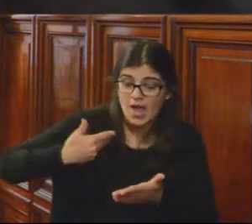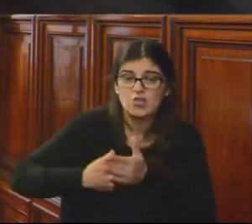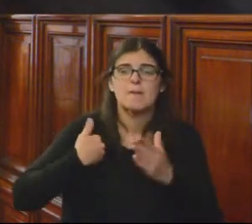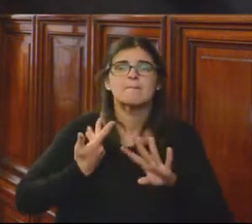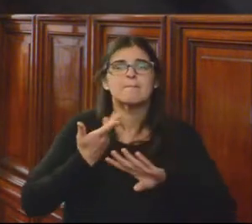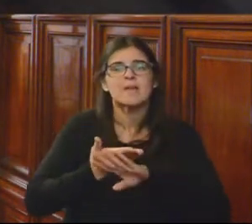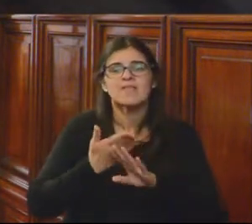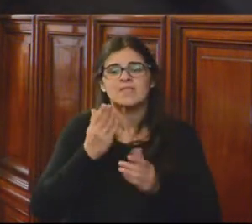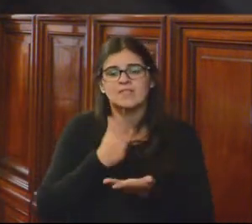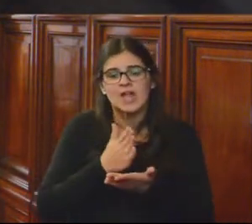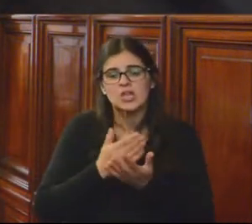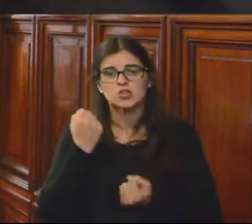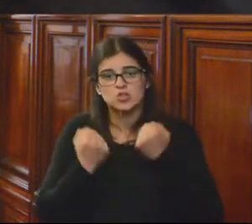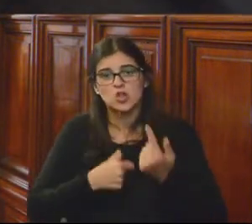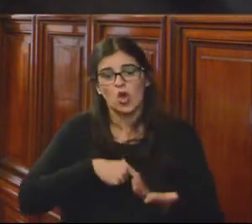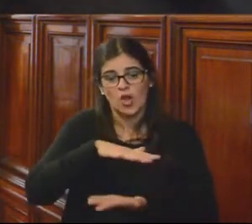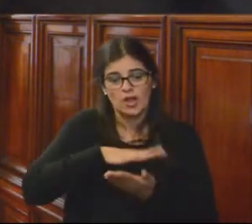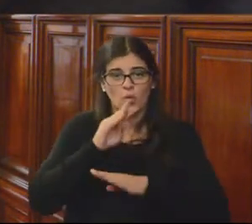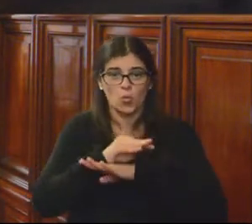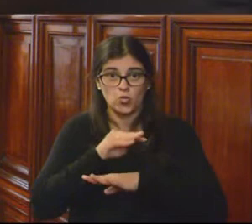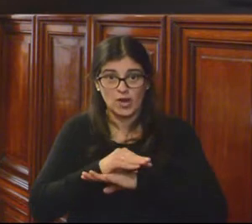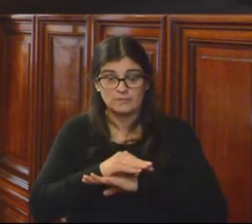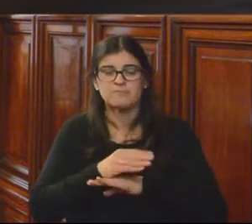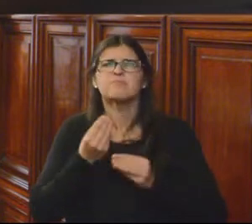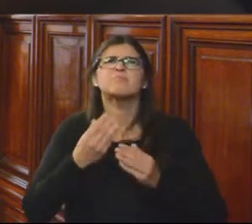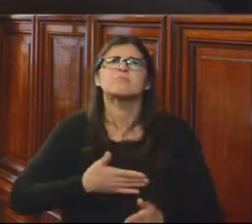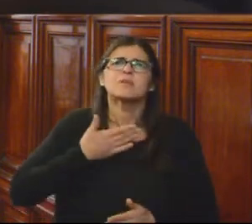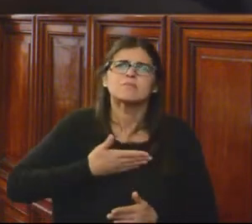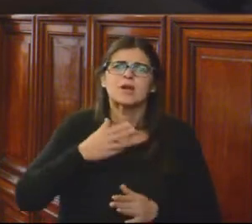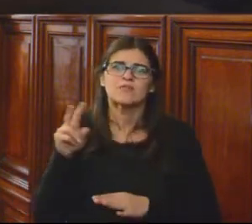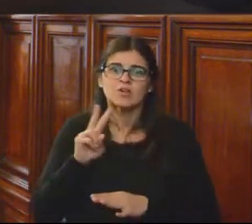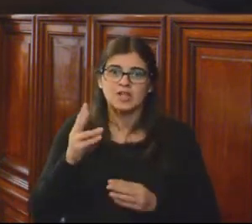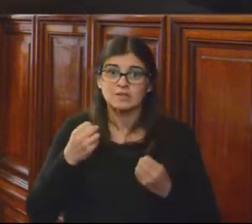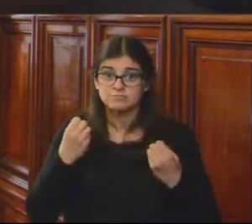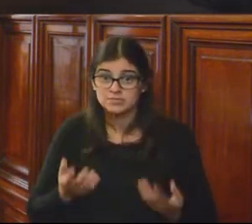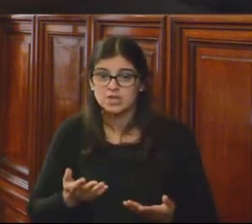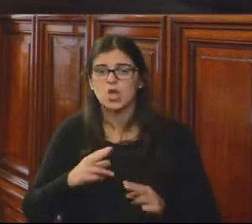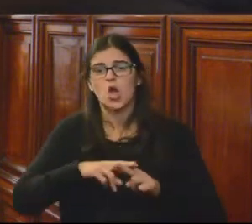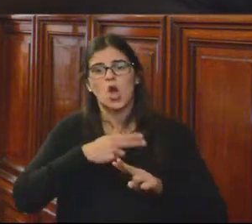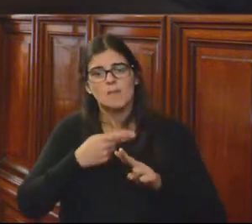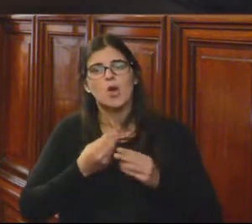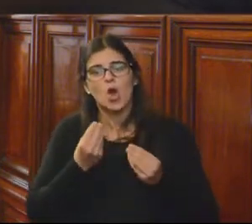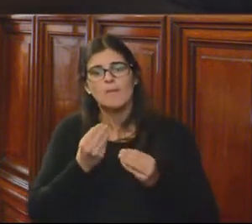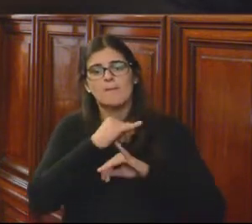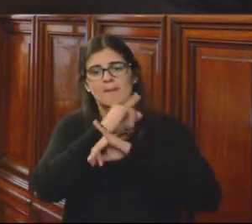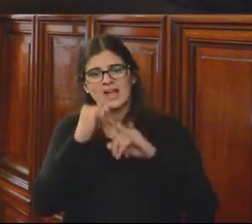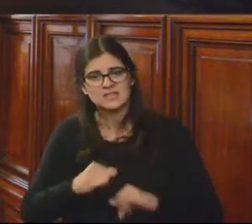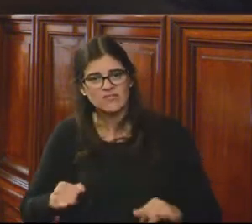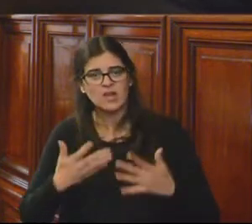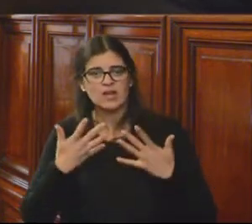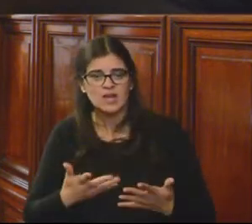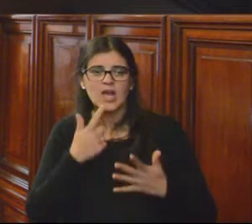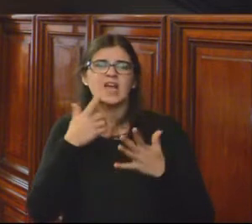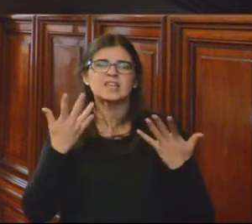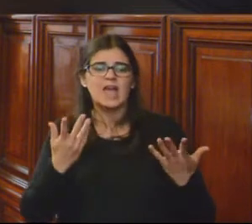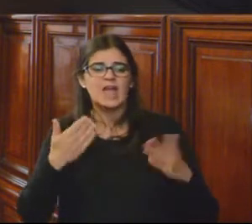derechos económicos, sociales y culturales. ¿Y de qué forma han protestado los venezolanos? Y reitero, de manera pacífica, principalmente a través del cierre